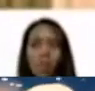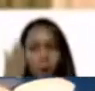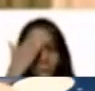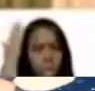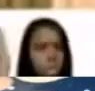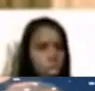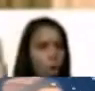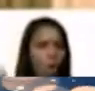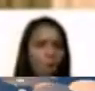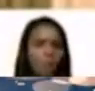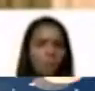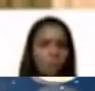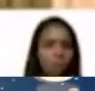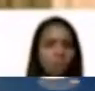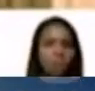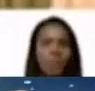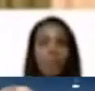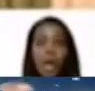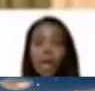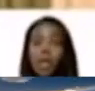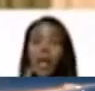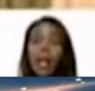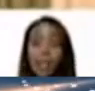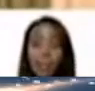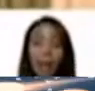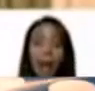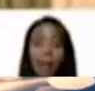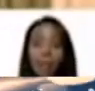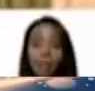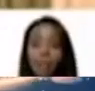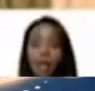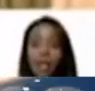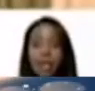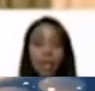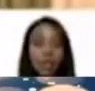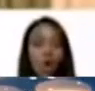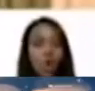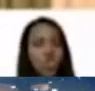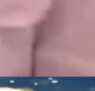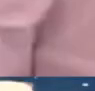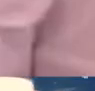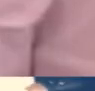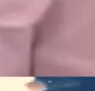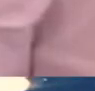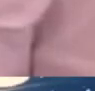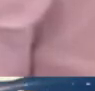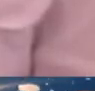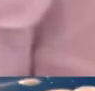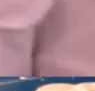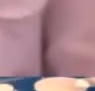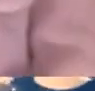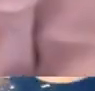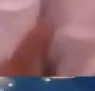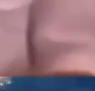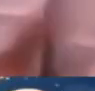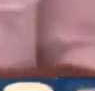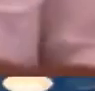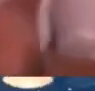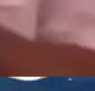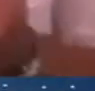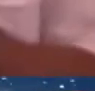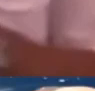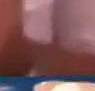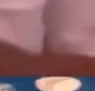el guiado representa, su legitimidad se basa en el chiste este de la Asamblea Nacional, el cual se vence a finales de este año.